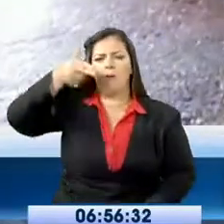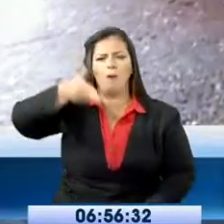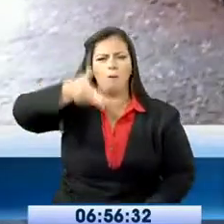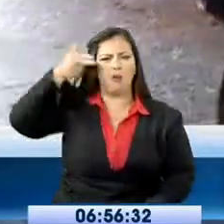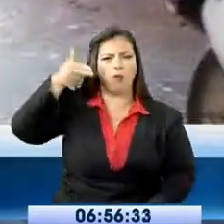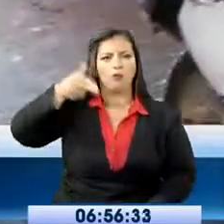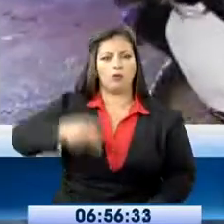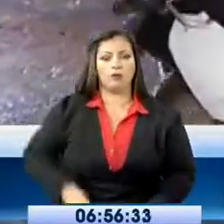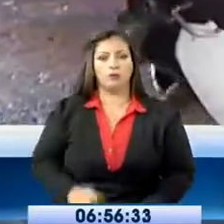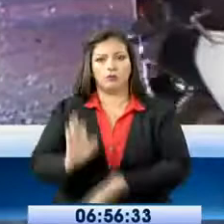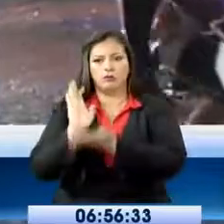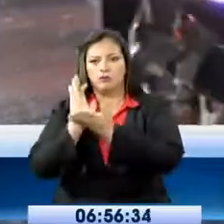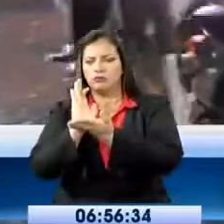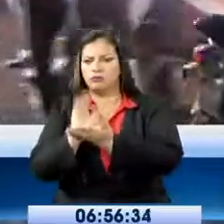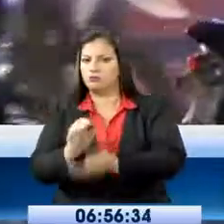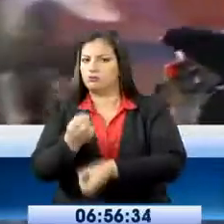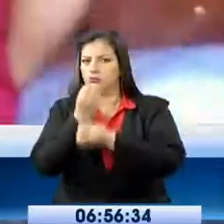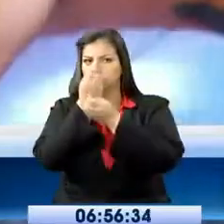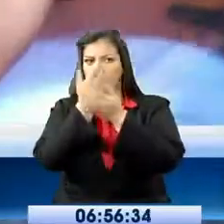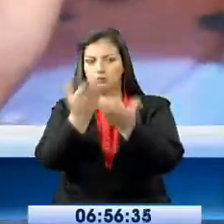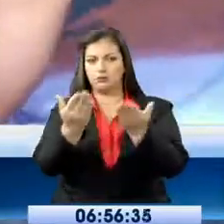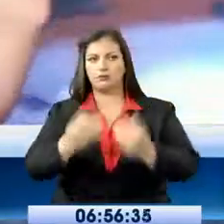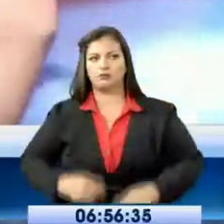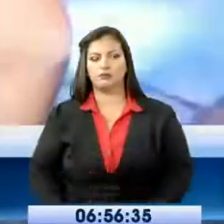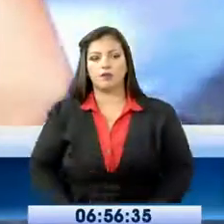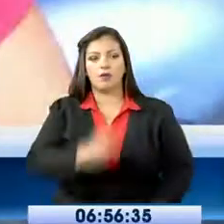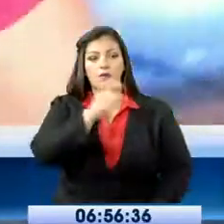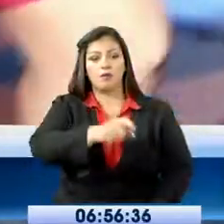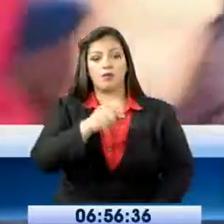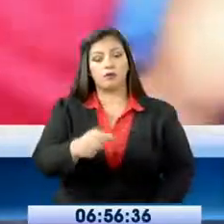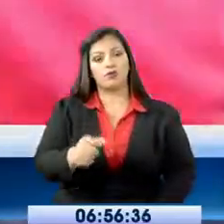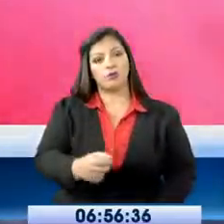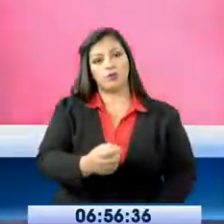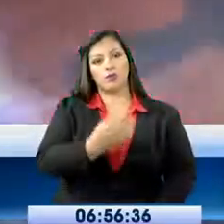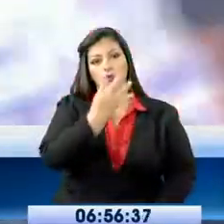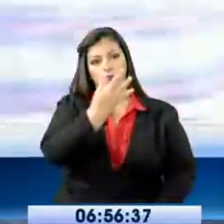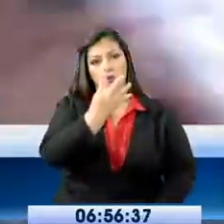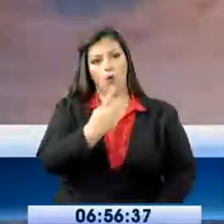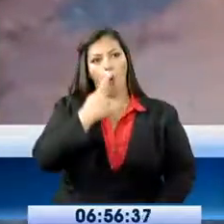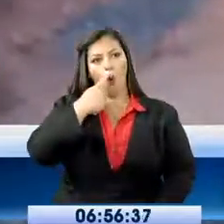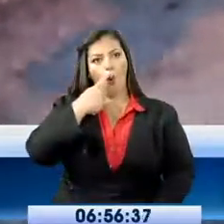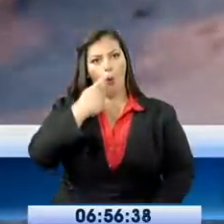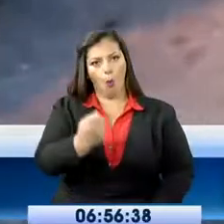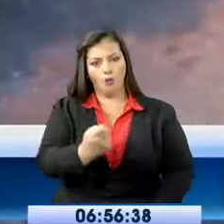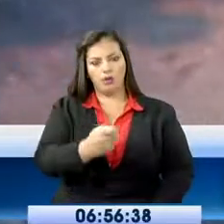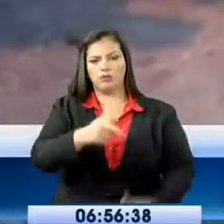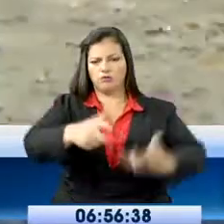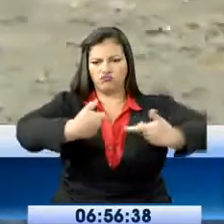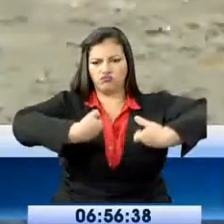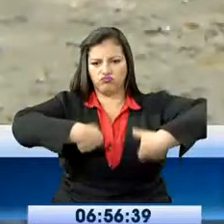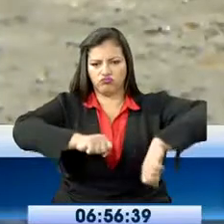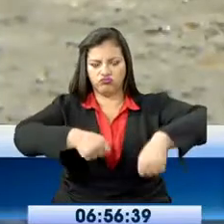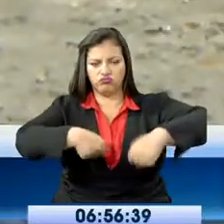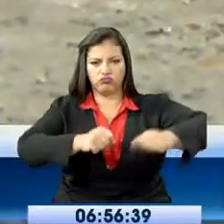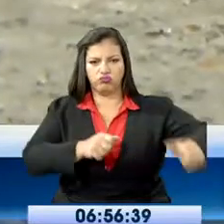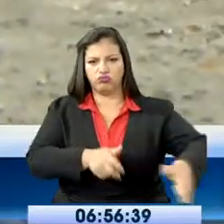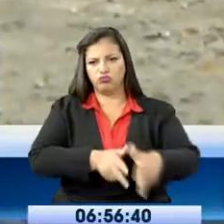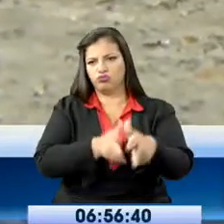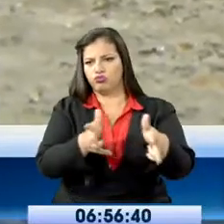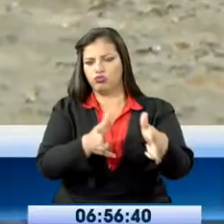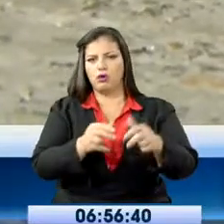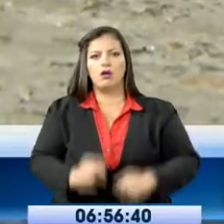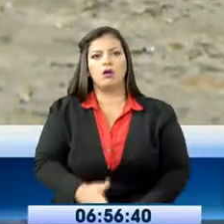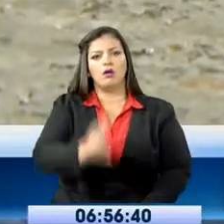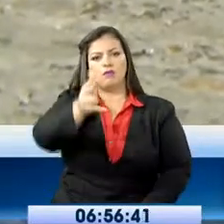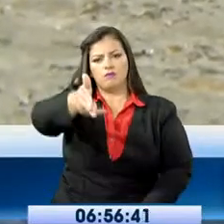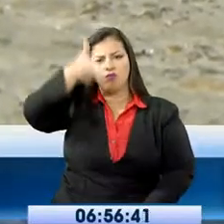indicaron que la balacera fue protagonizada por 4 sujetos a bordo de 2 motocicletas. Al final,